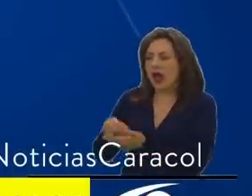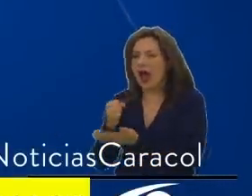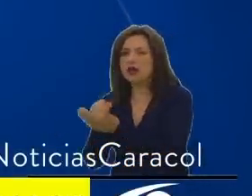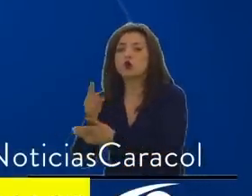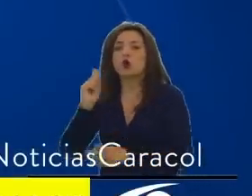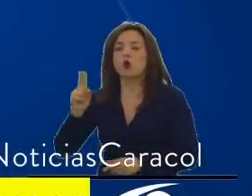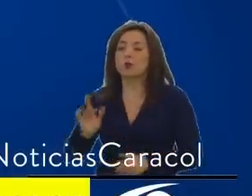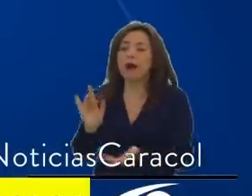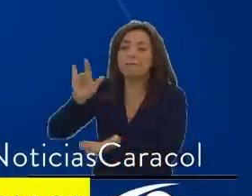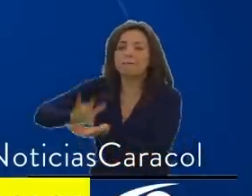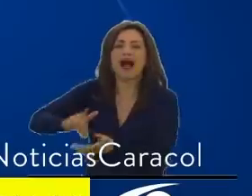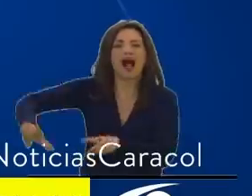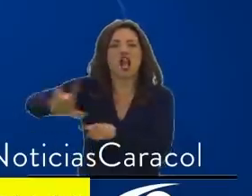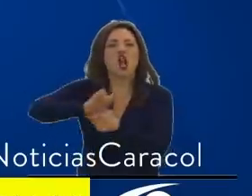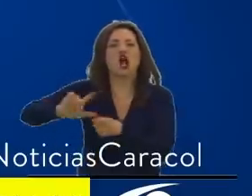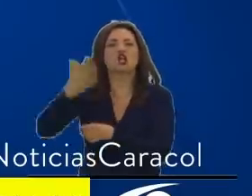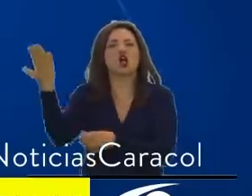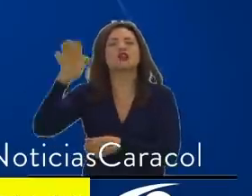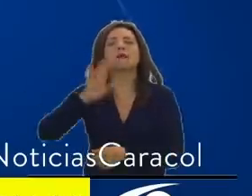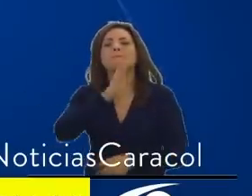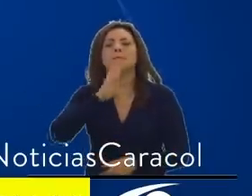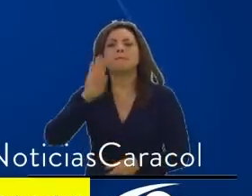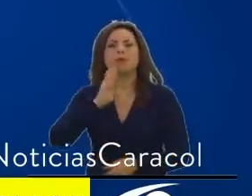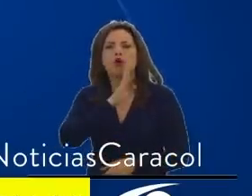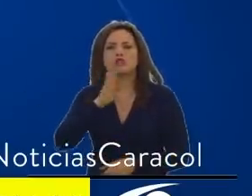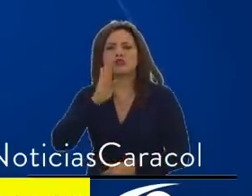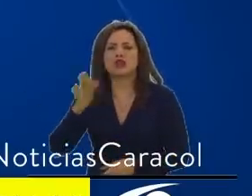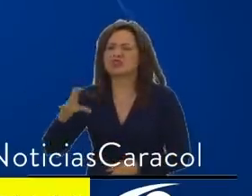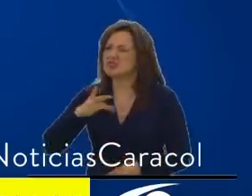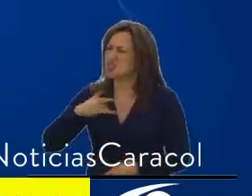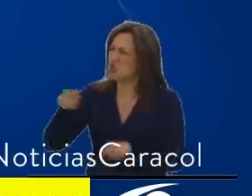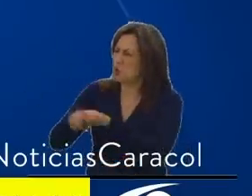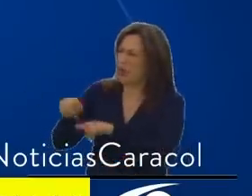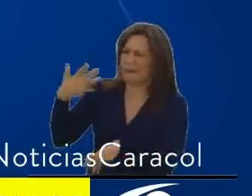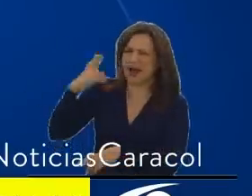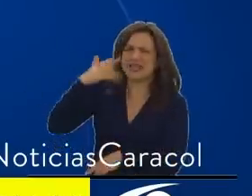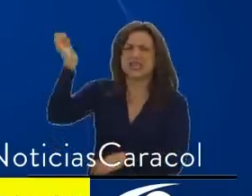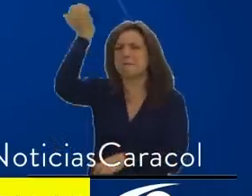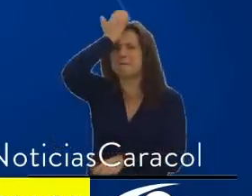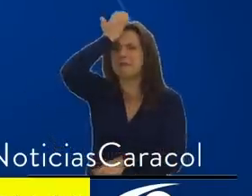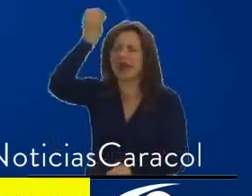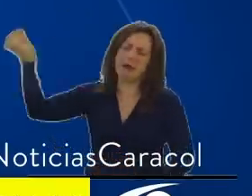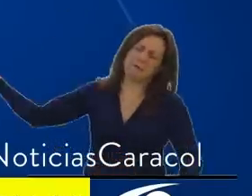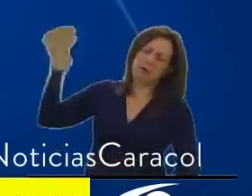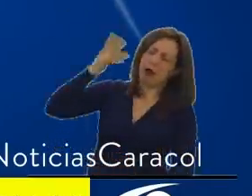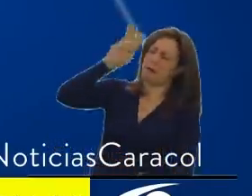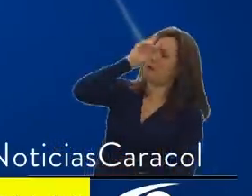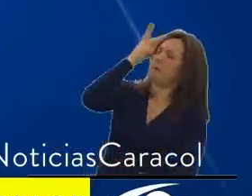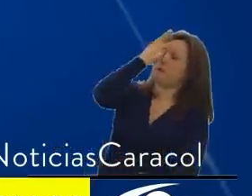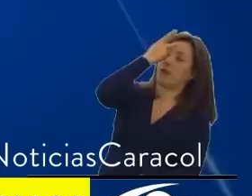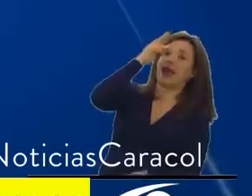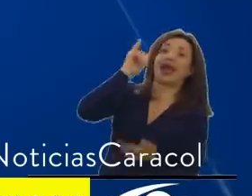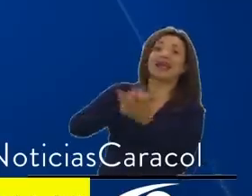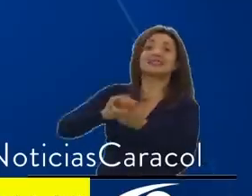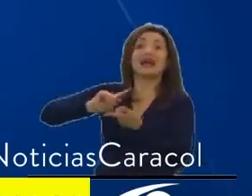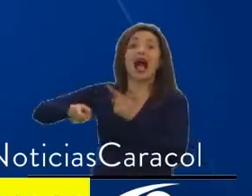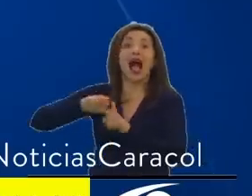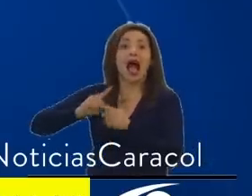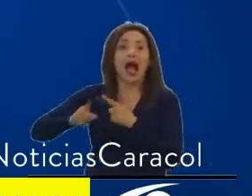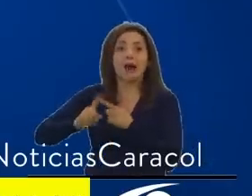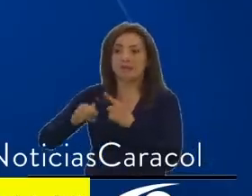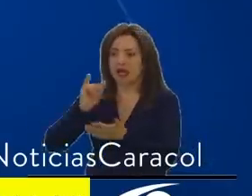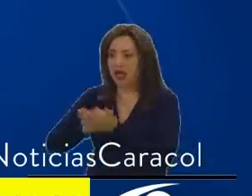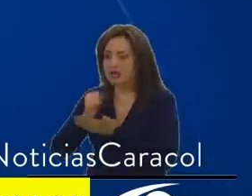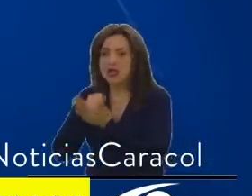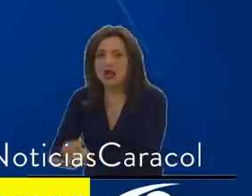casa en la localidad de Bosa, dice que sintió como si le hubieran tirado piedras, quedó inconsciente. Fue su amiga quien se dio cuenta que en